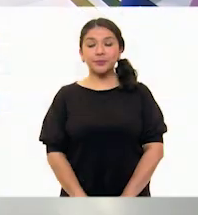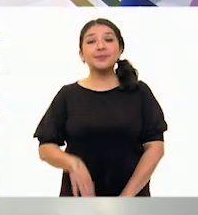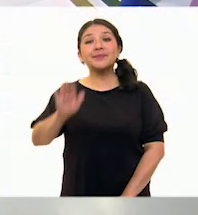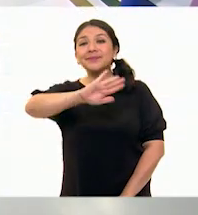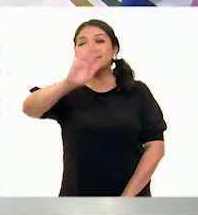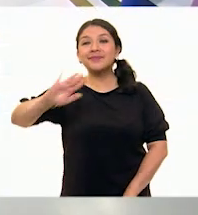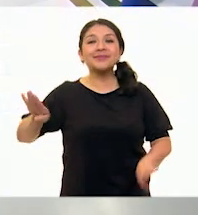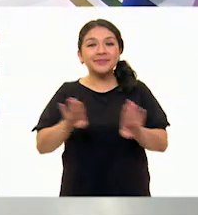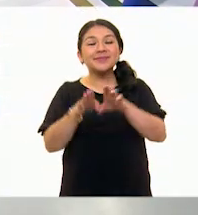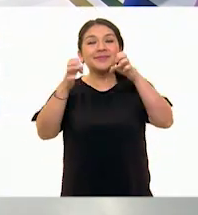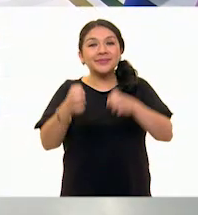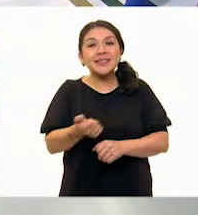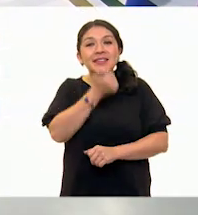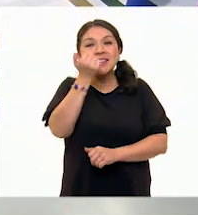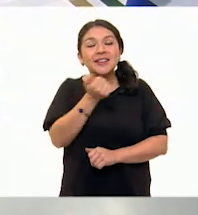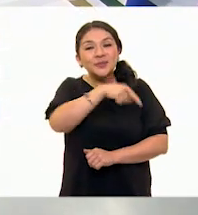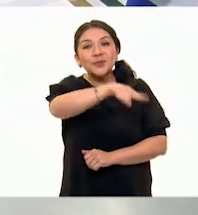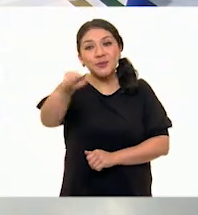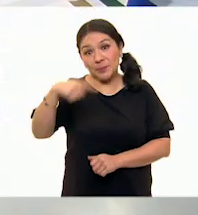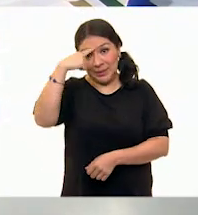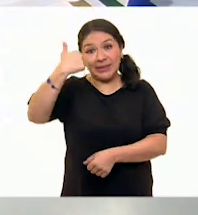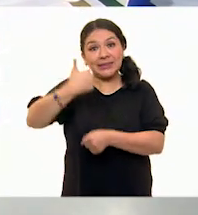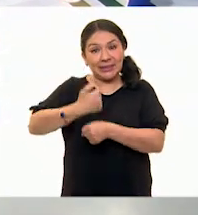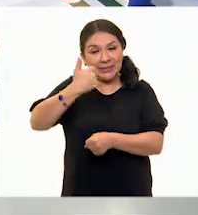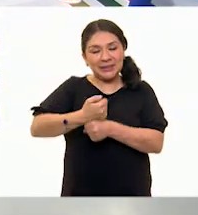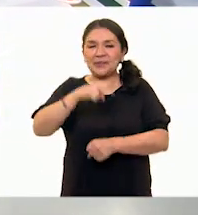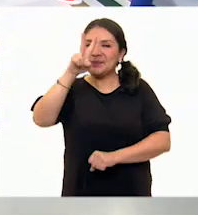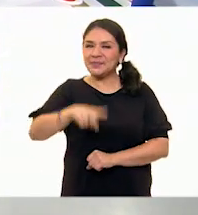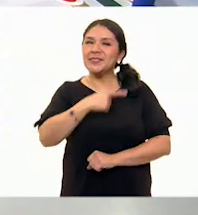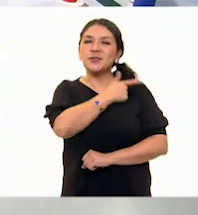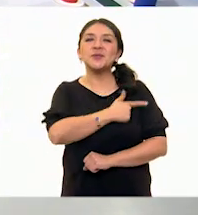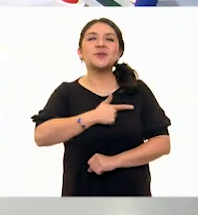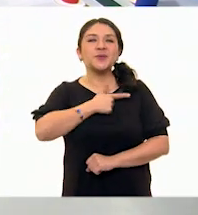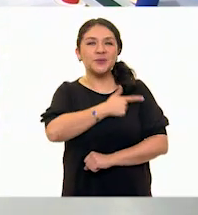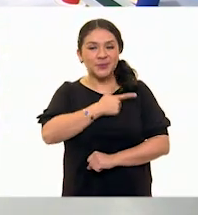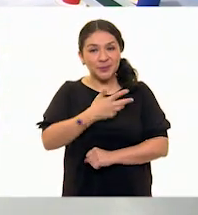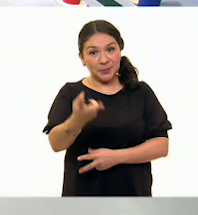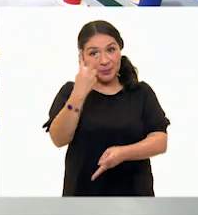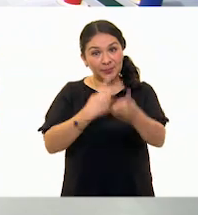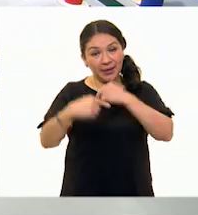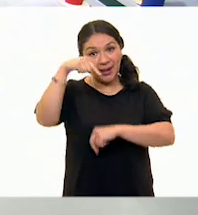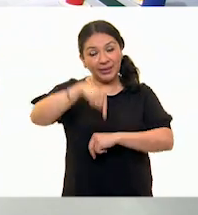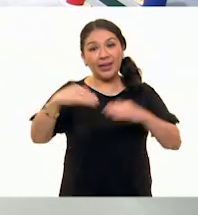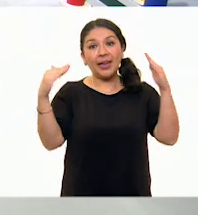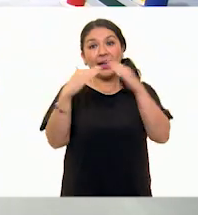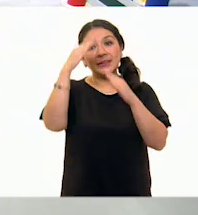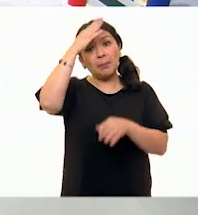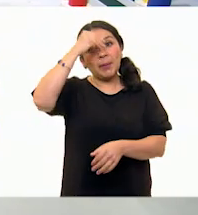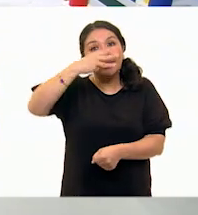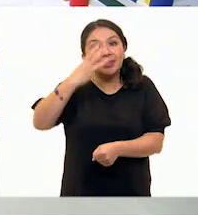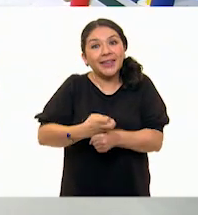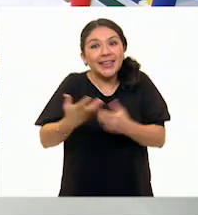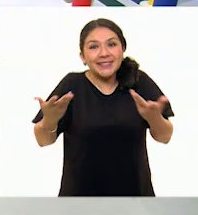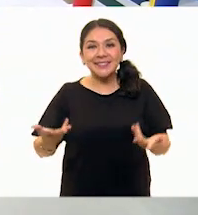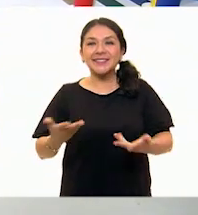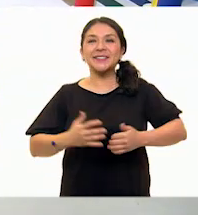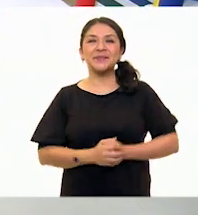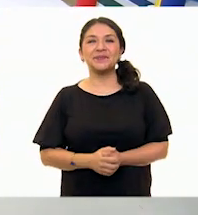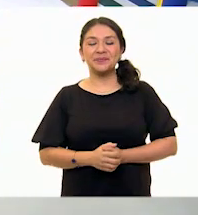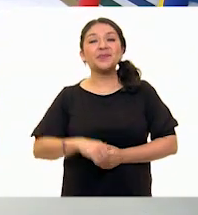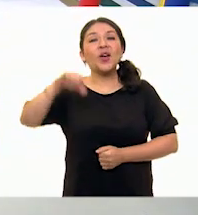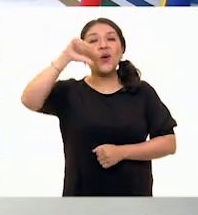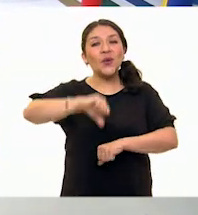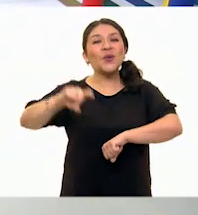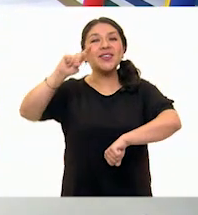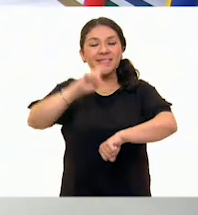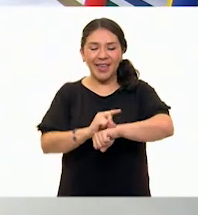¿cómo están, alumnas y alumnos de sexto grado? Nos da muchísimo gusto recibirlos aquí en Aprende en Casa 3. Y el día